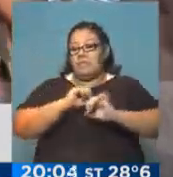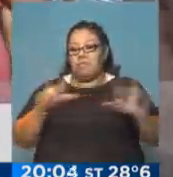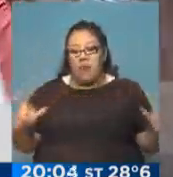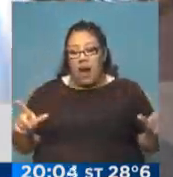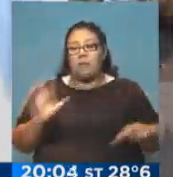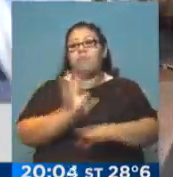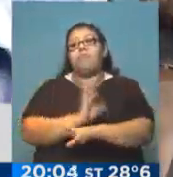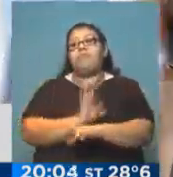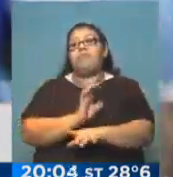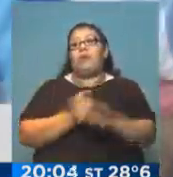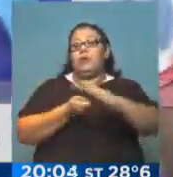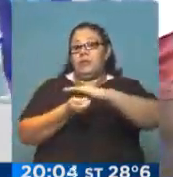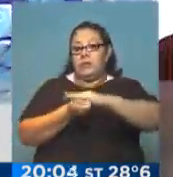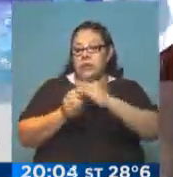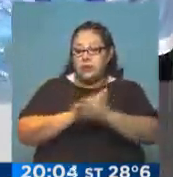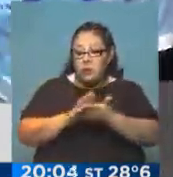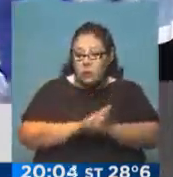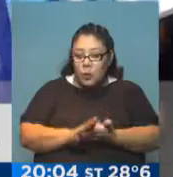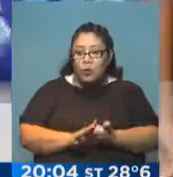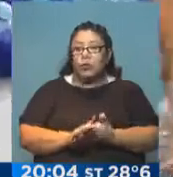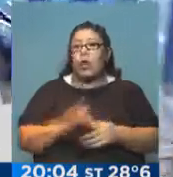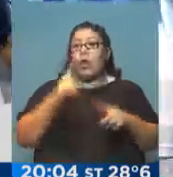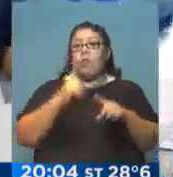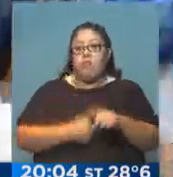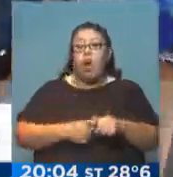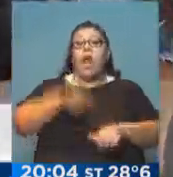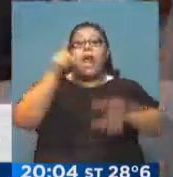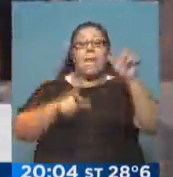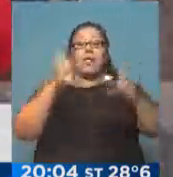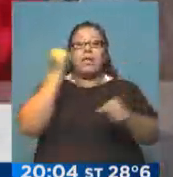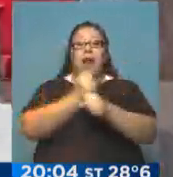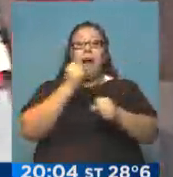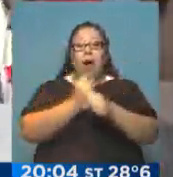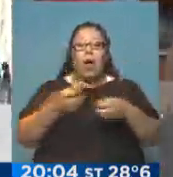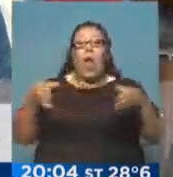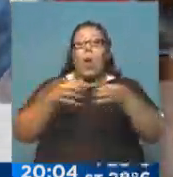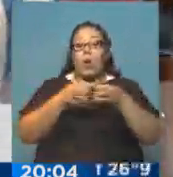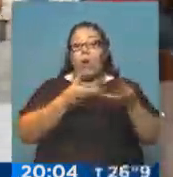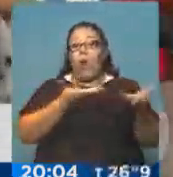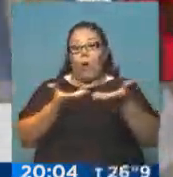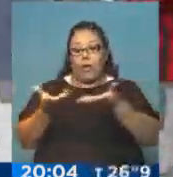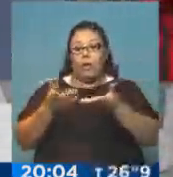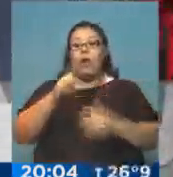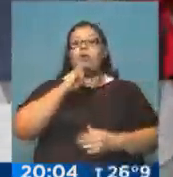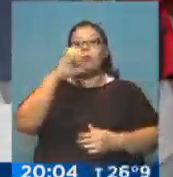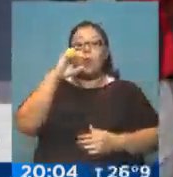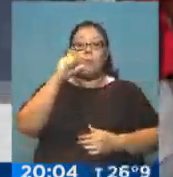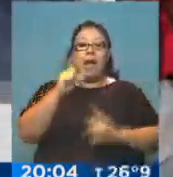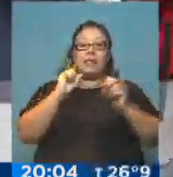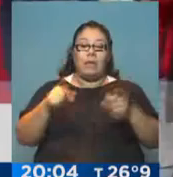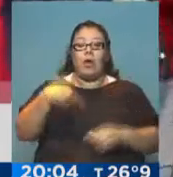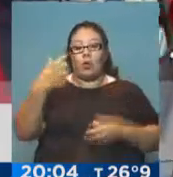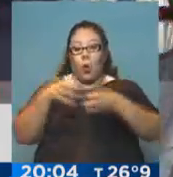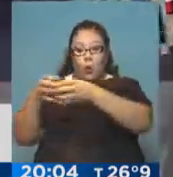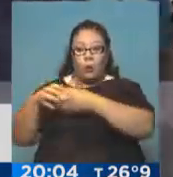extorsivo, que tiene que ver con un justo reclamo de los trabajadores cooperativistas de la Túpac Amaru y de una red de organizaciones